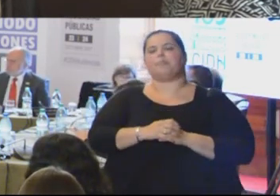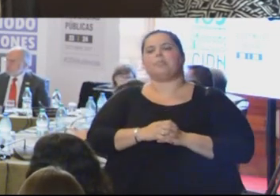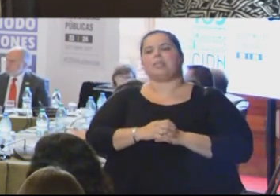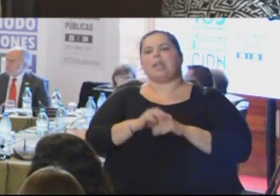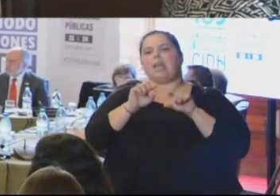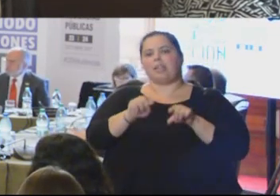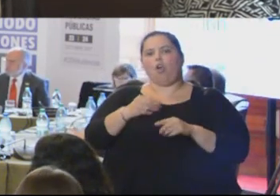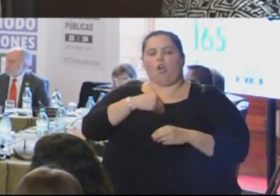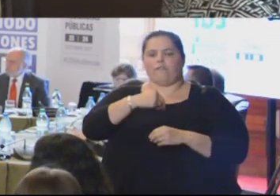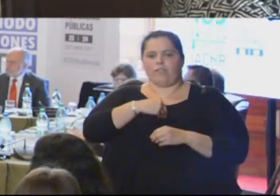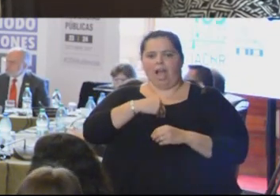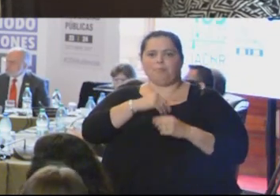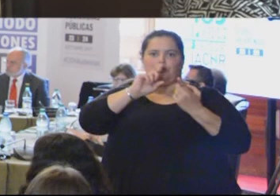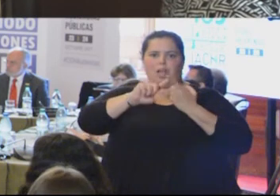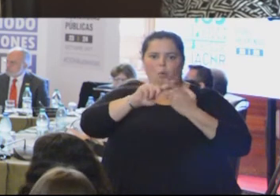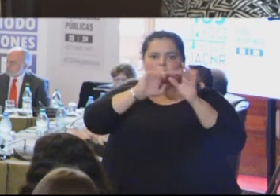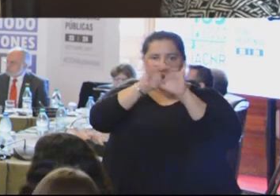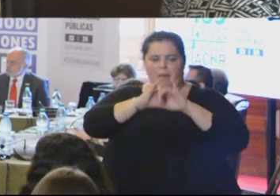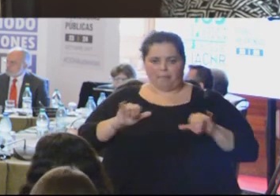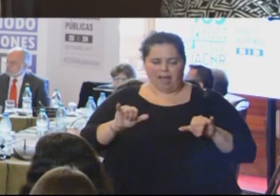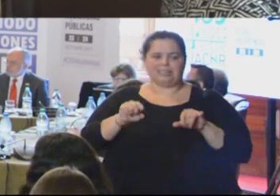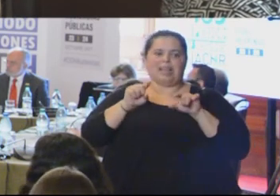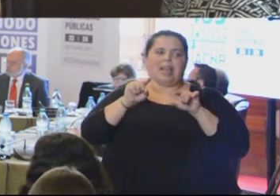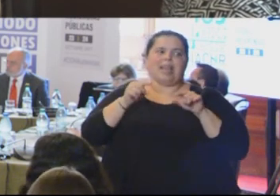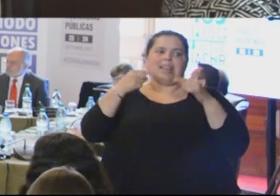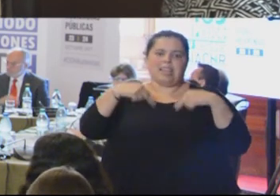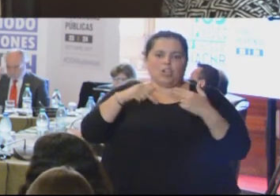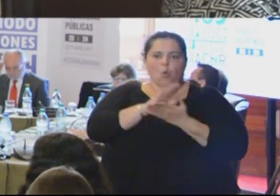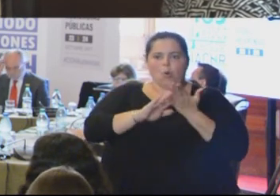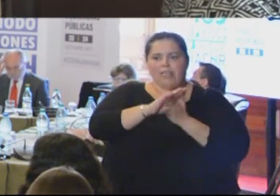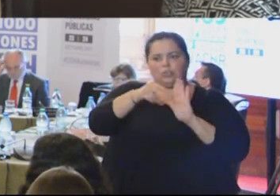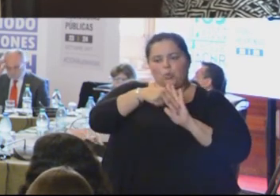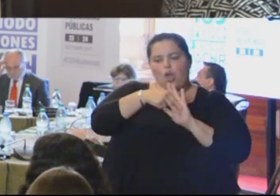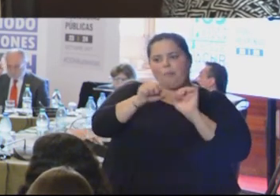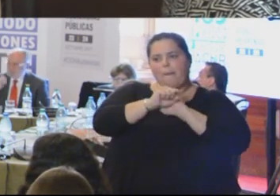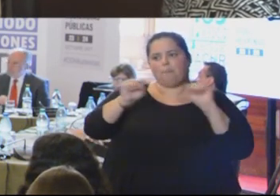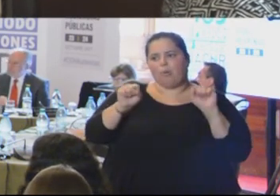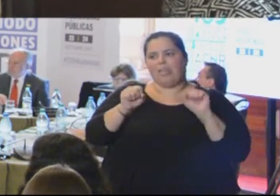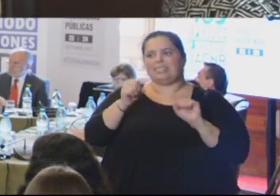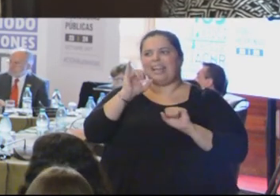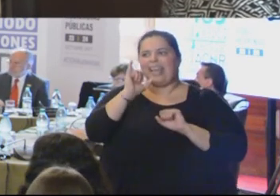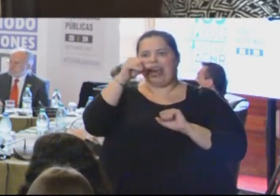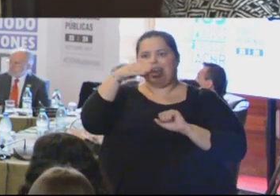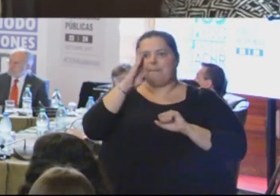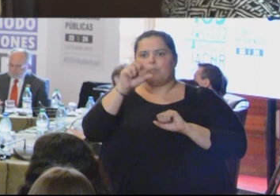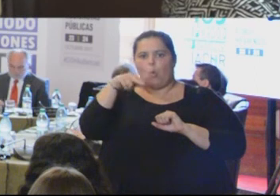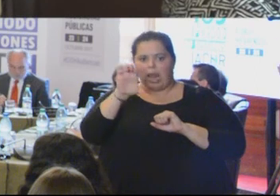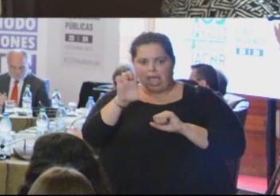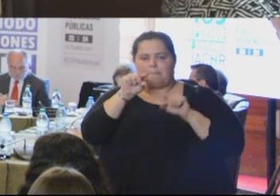del acuerdo de paz en el sentido asegurar que una de sus normas puedan traducirse en inmunidad para los máximos